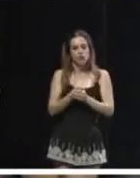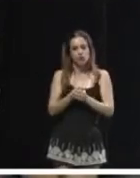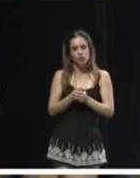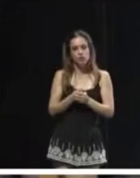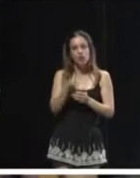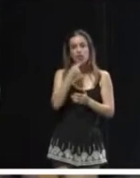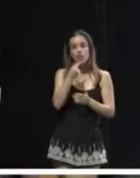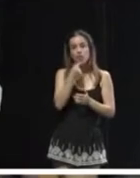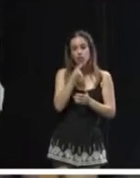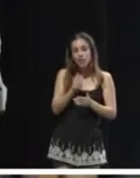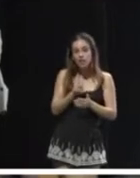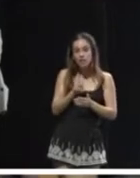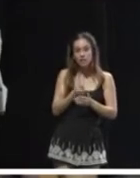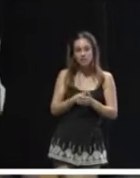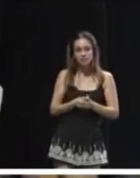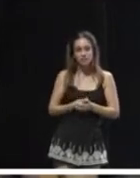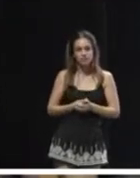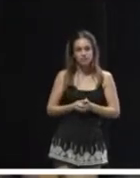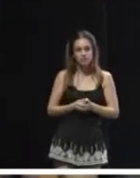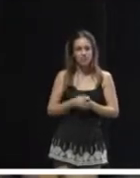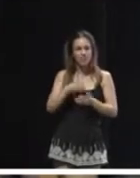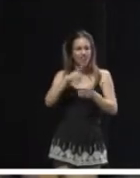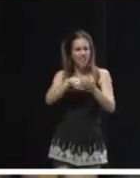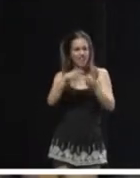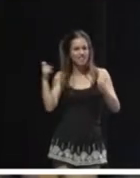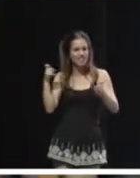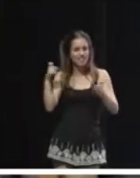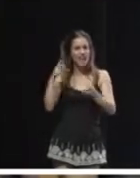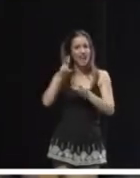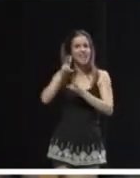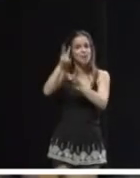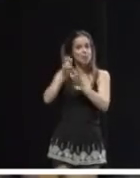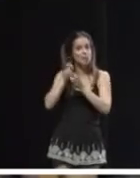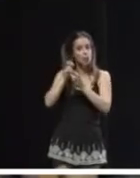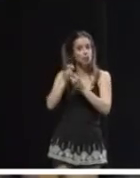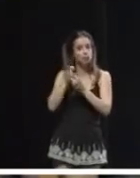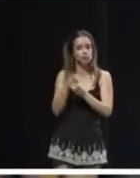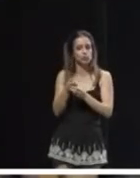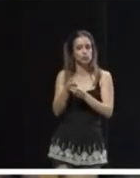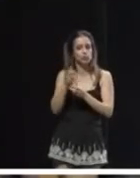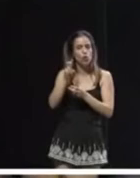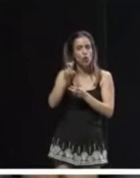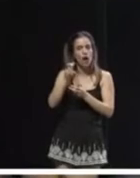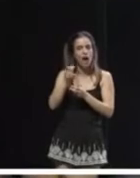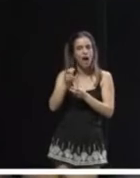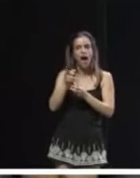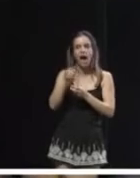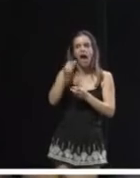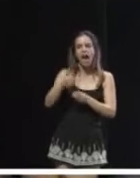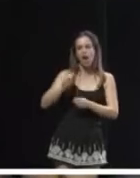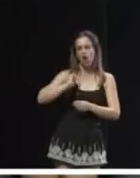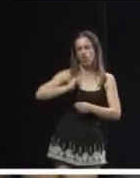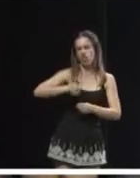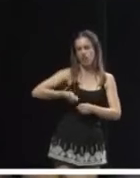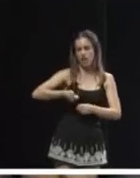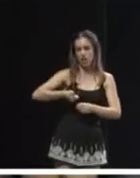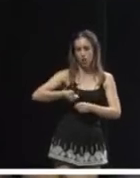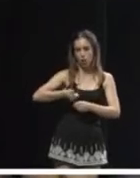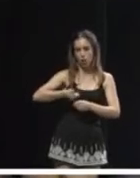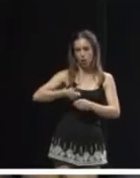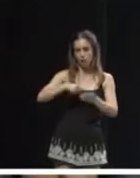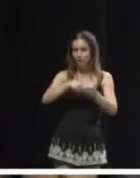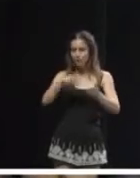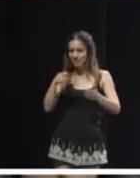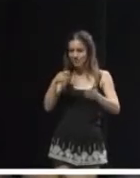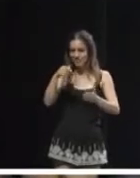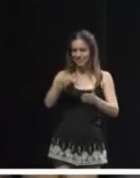Dice que va a suprimir el impuesto a las grandes fortunas. Hoy,